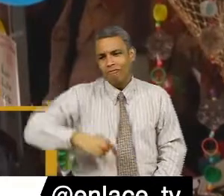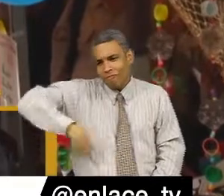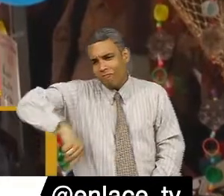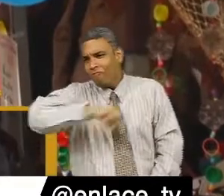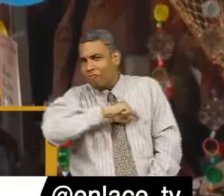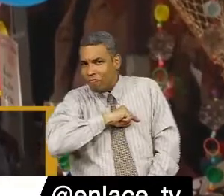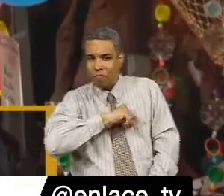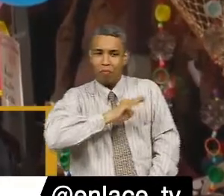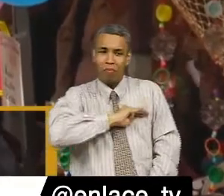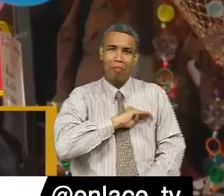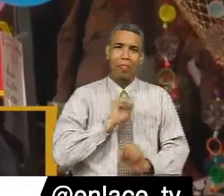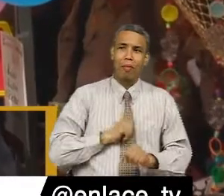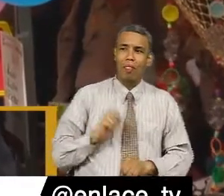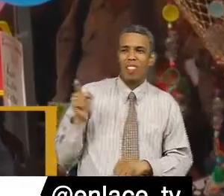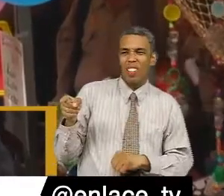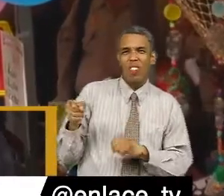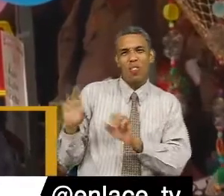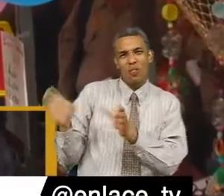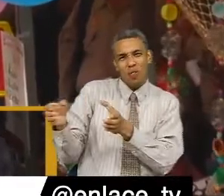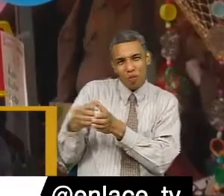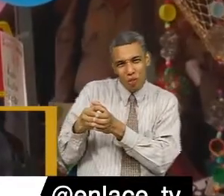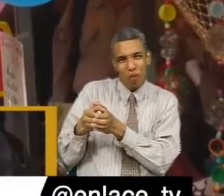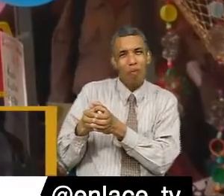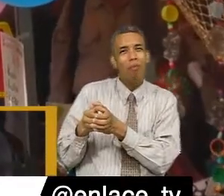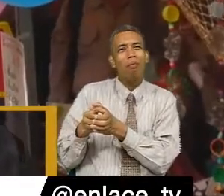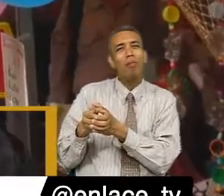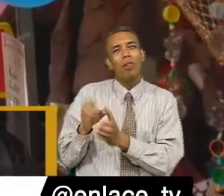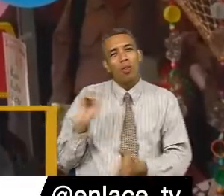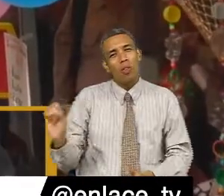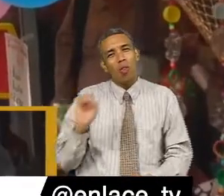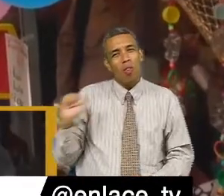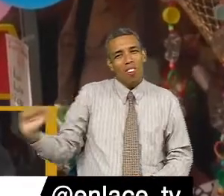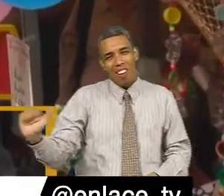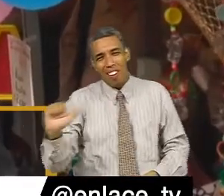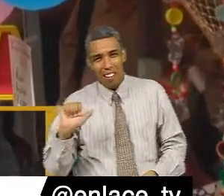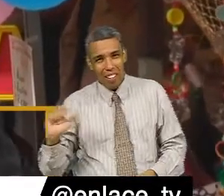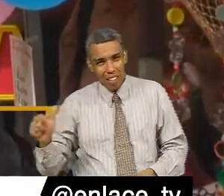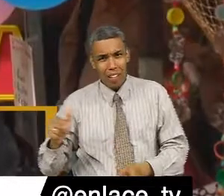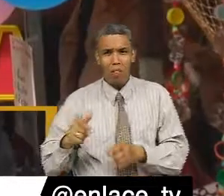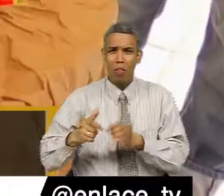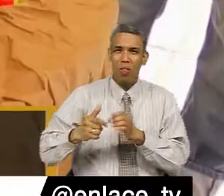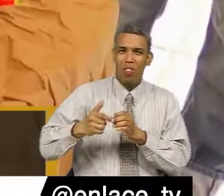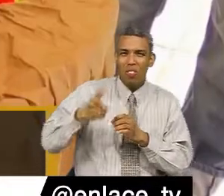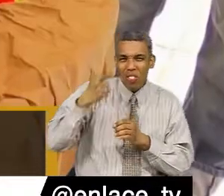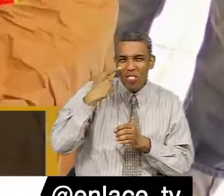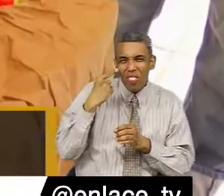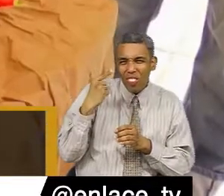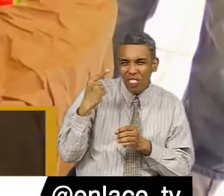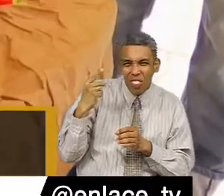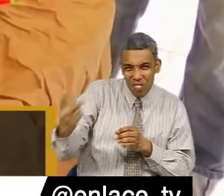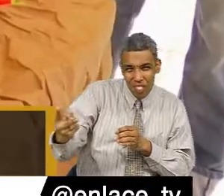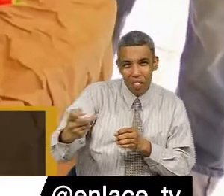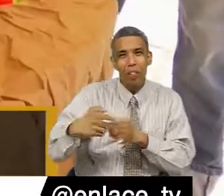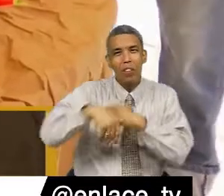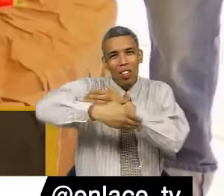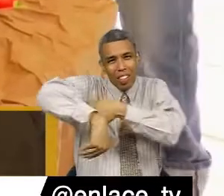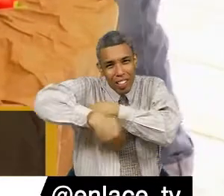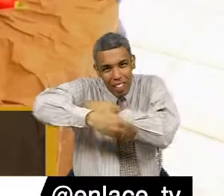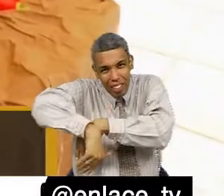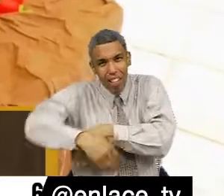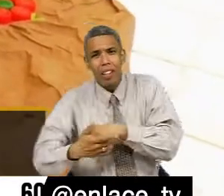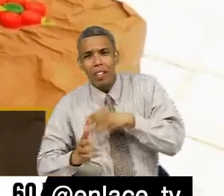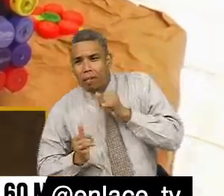trabajadores del Plan de Empleo Social. Esa es una iniciativa del señor alcalde, el doctor Darío Echeverri, quien ha querido incluir un componente especial